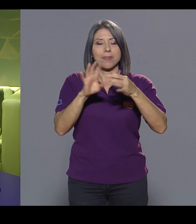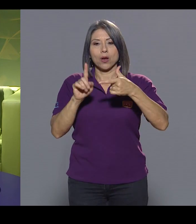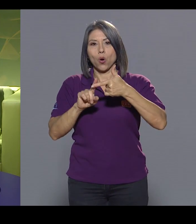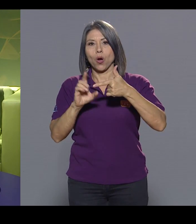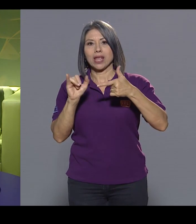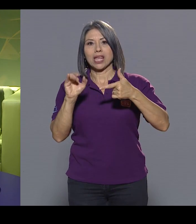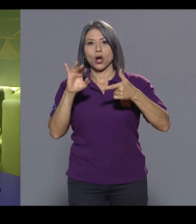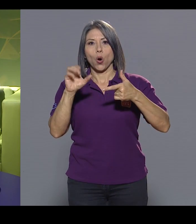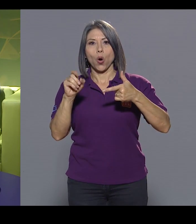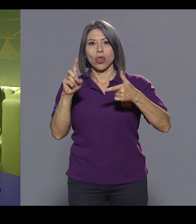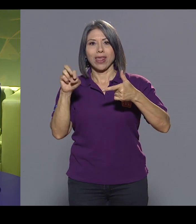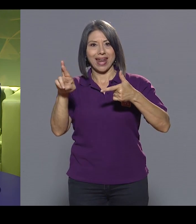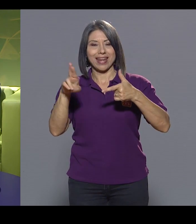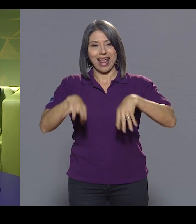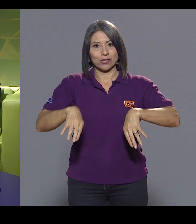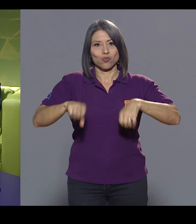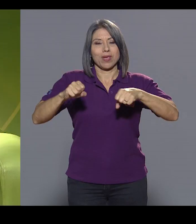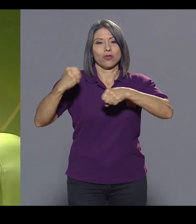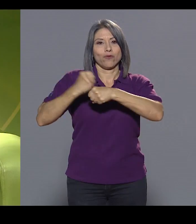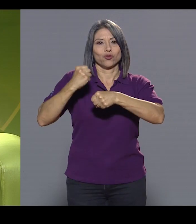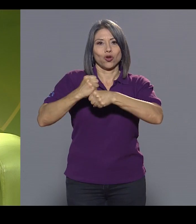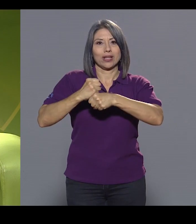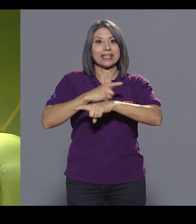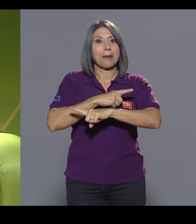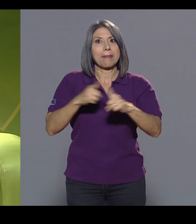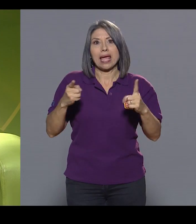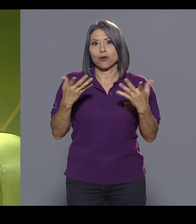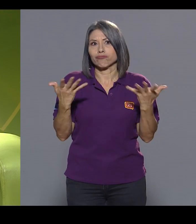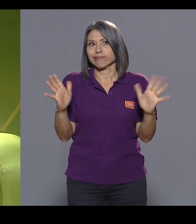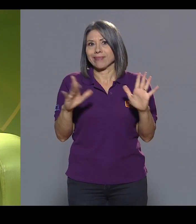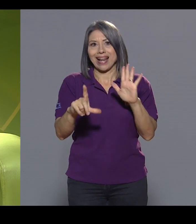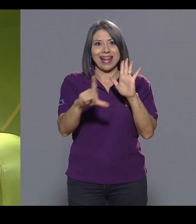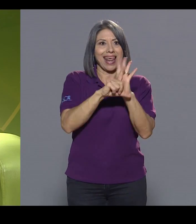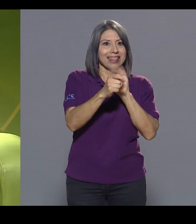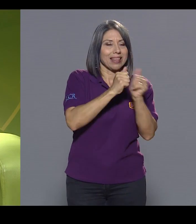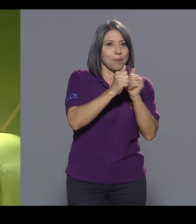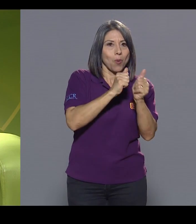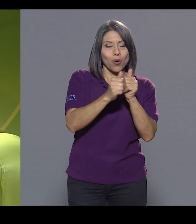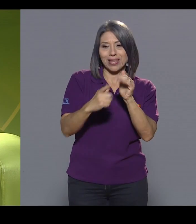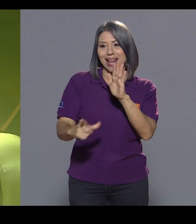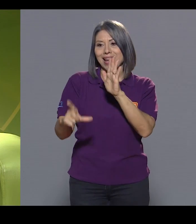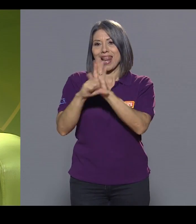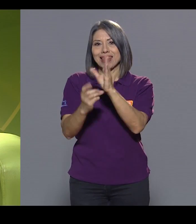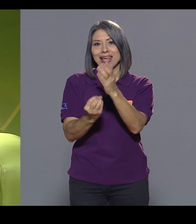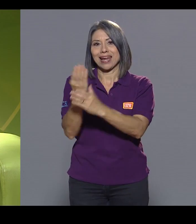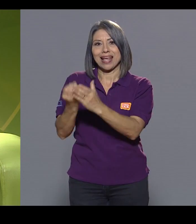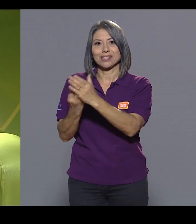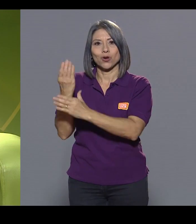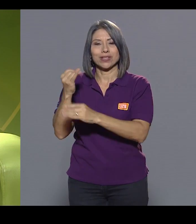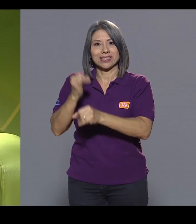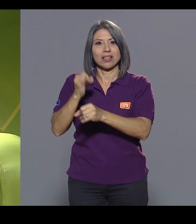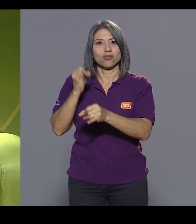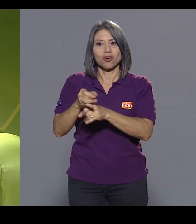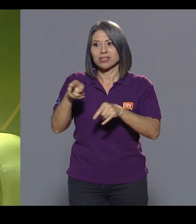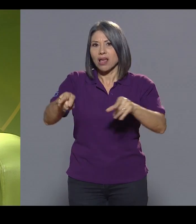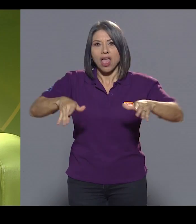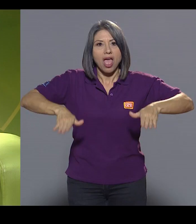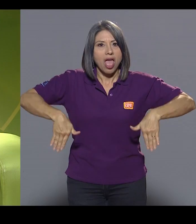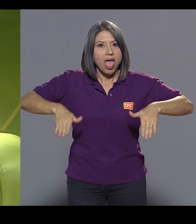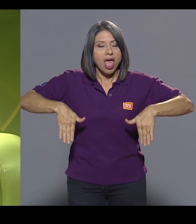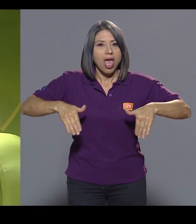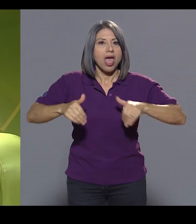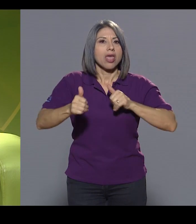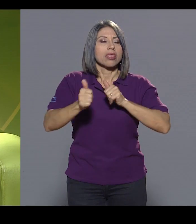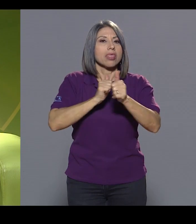estas funciones, pero no existía desde la ley del deporte ni desde la ley de creación de estas instituciones contemplado